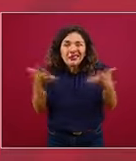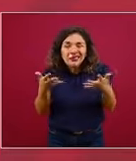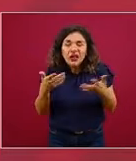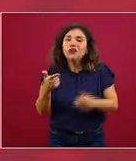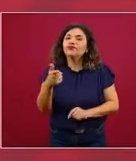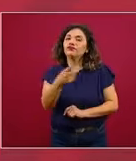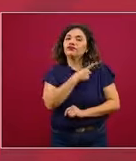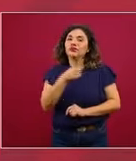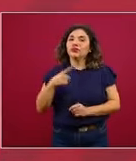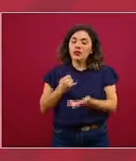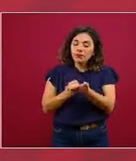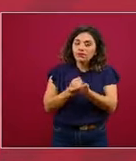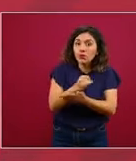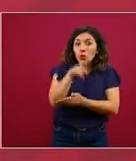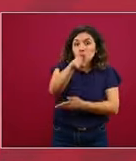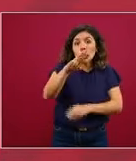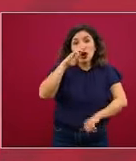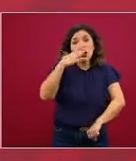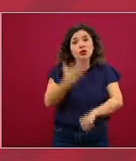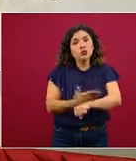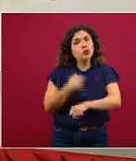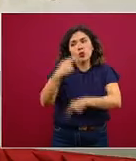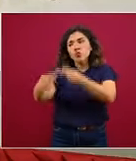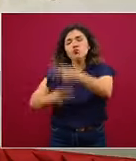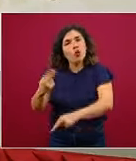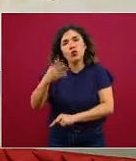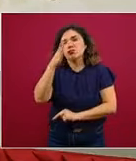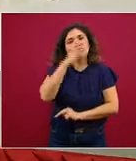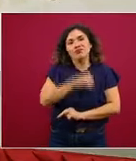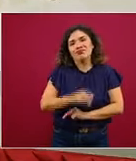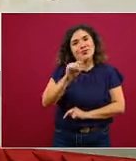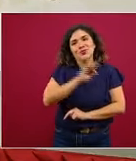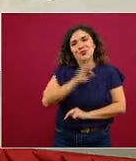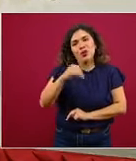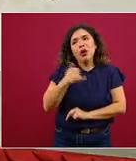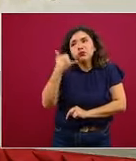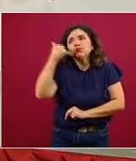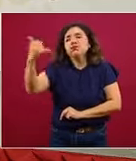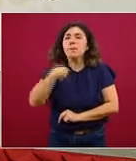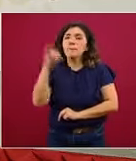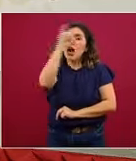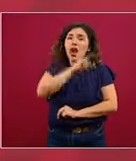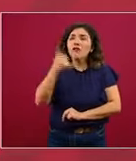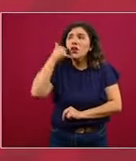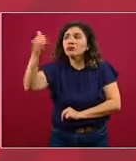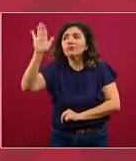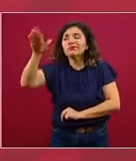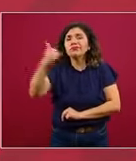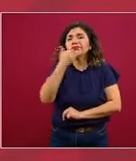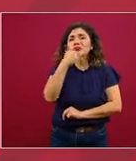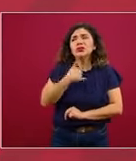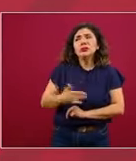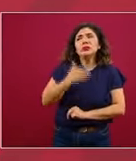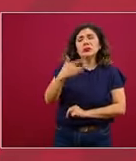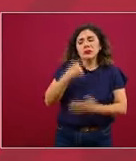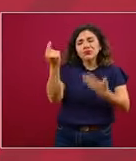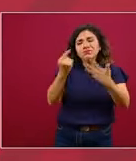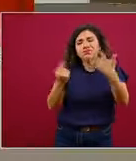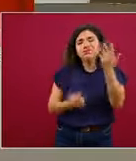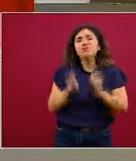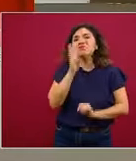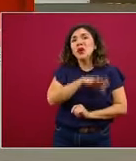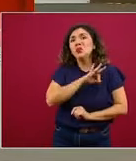una decisión responsable, que es no presentarme a laborar, comunicarme con mi jefe, mi jefa inmediata, hacerle la